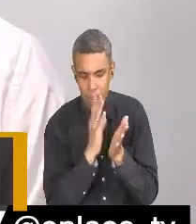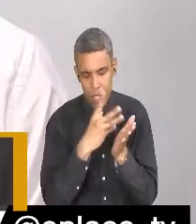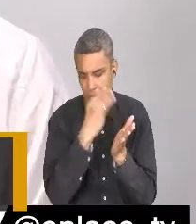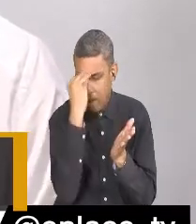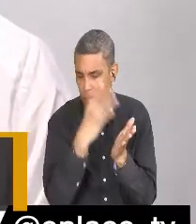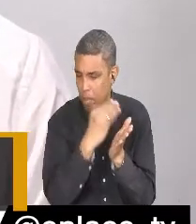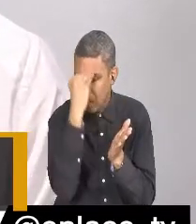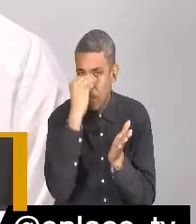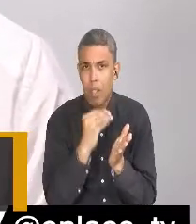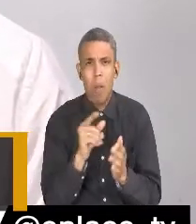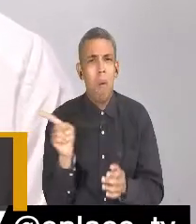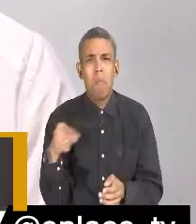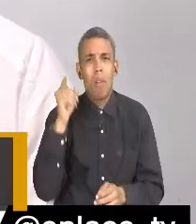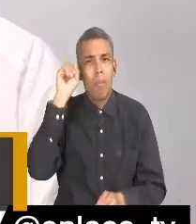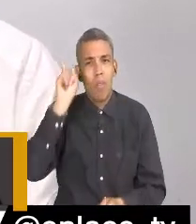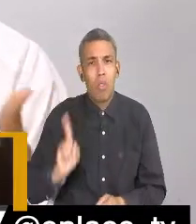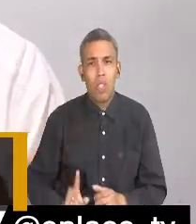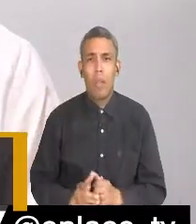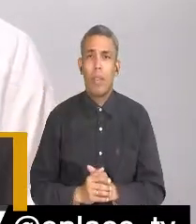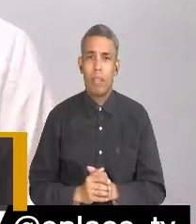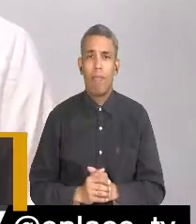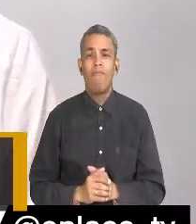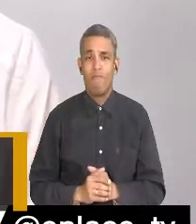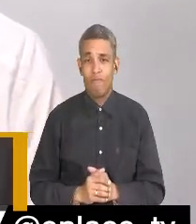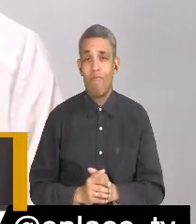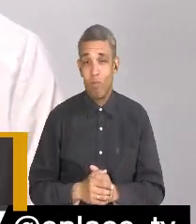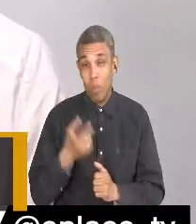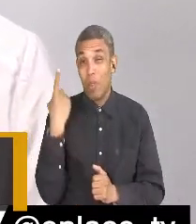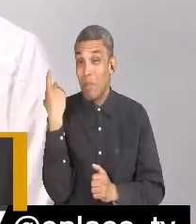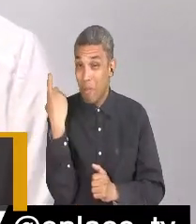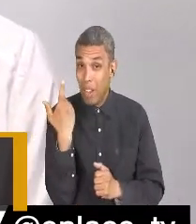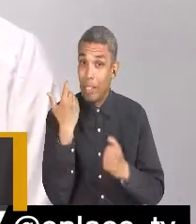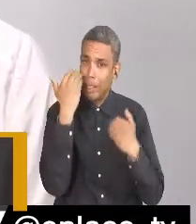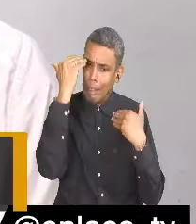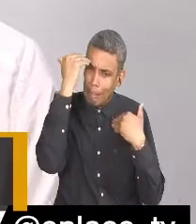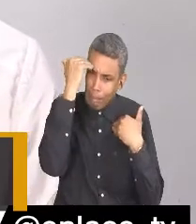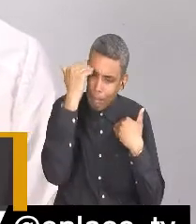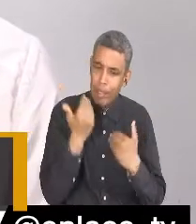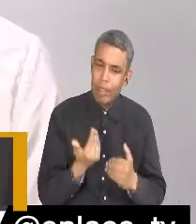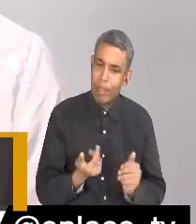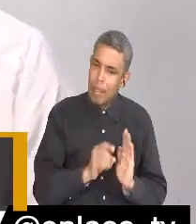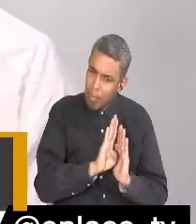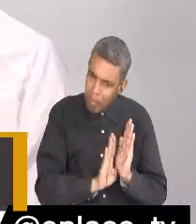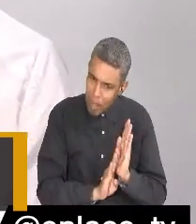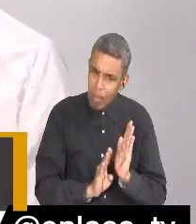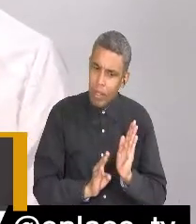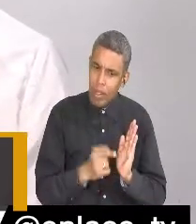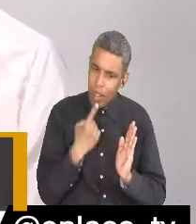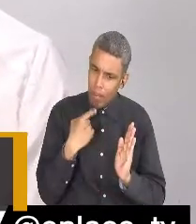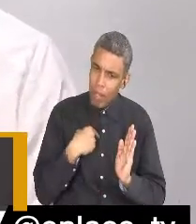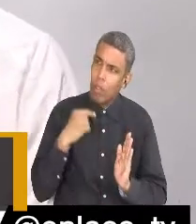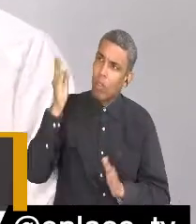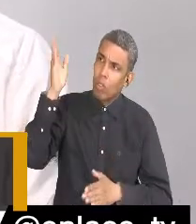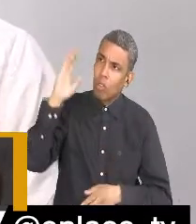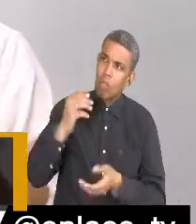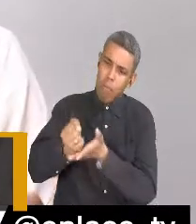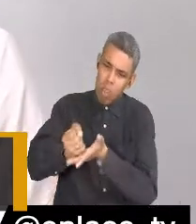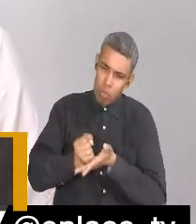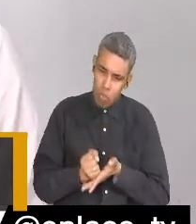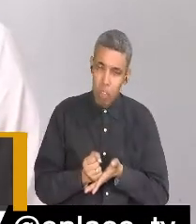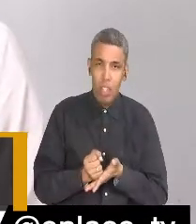este grupo Espírita Semillas de Amor estamos llamando a que la gente entienda que esta oportunidad de vida, con las dificultades, con